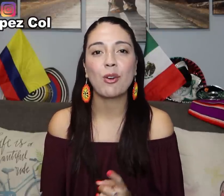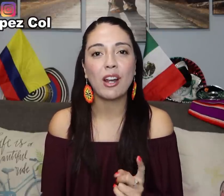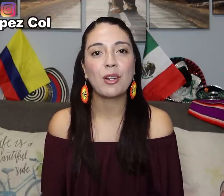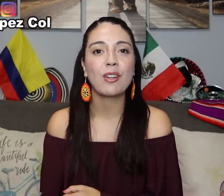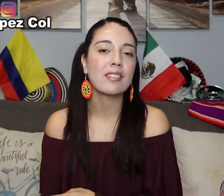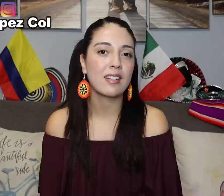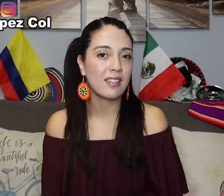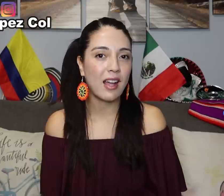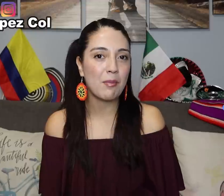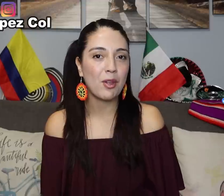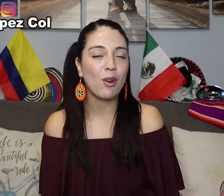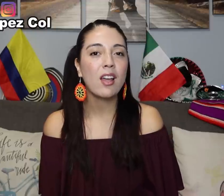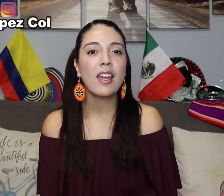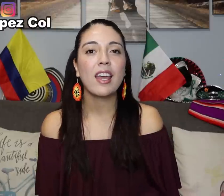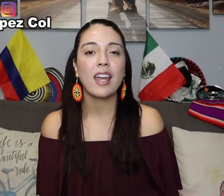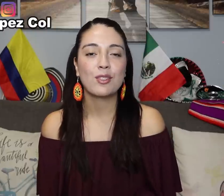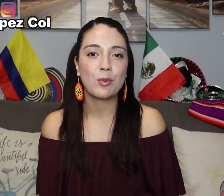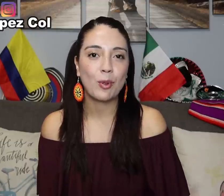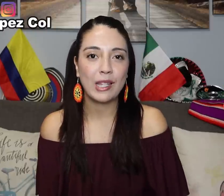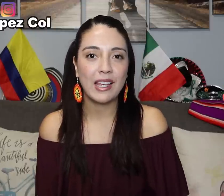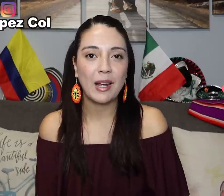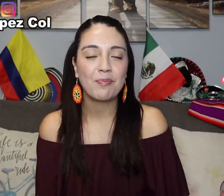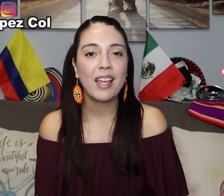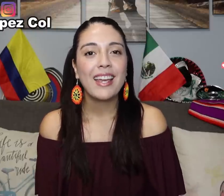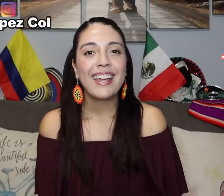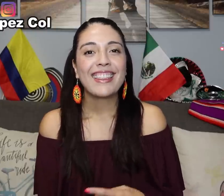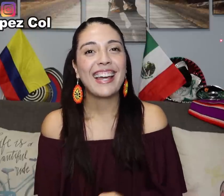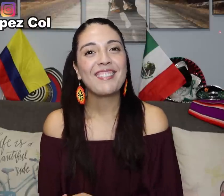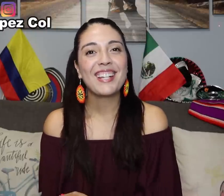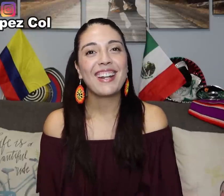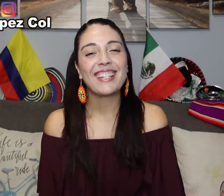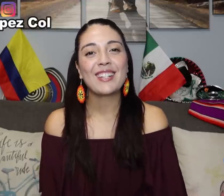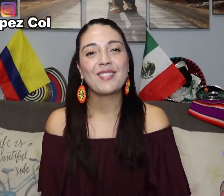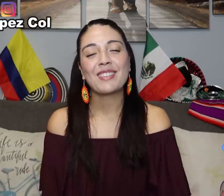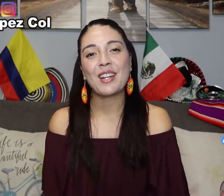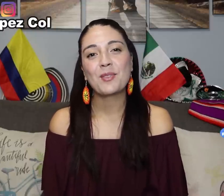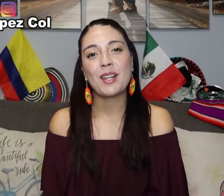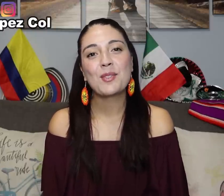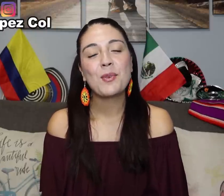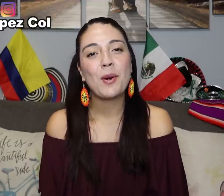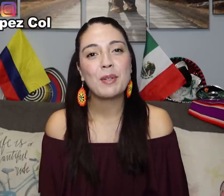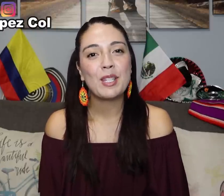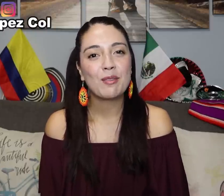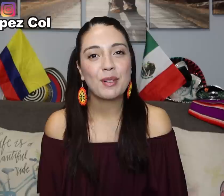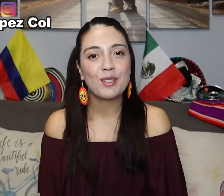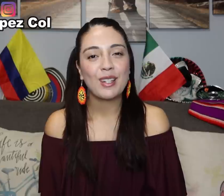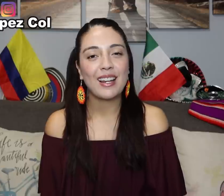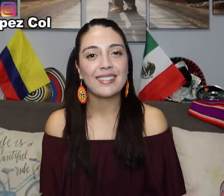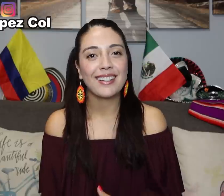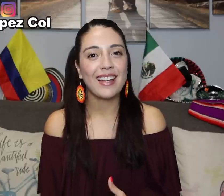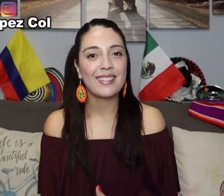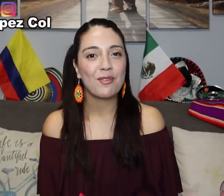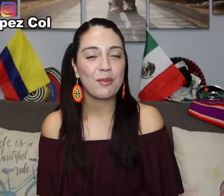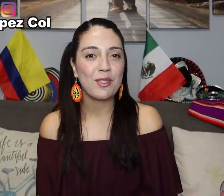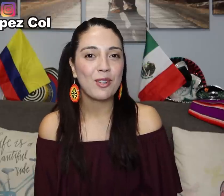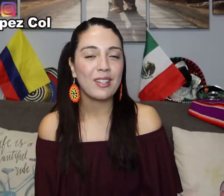mexicanos que lograron hacer este cambio en su política. Déjenme saber aquí en los comentarios cuál es su opinión personal